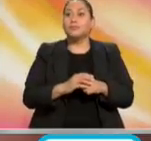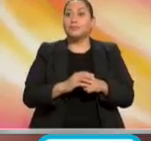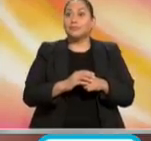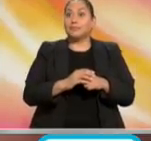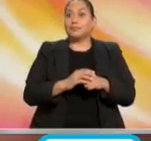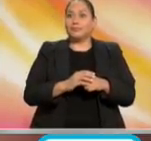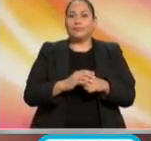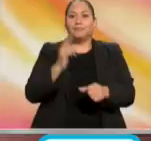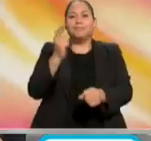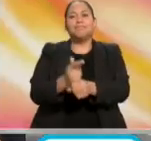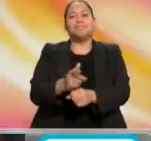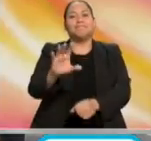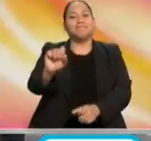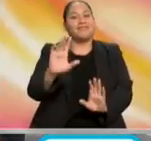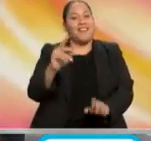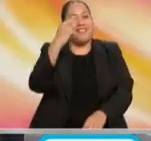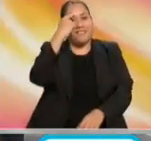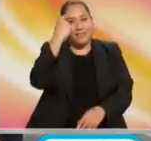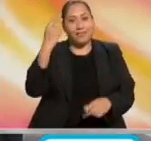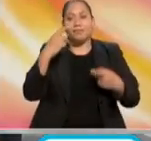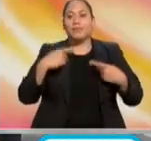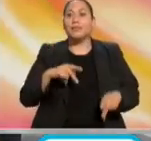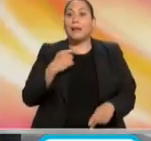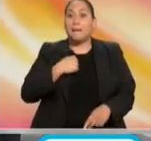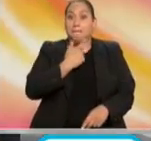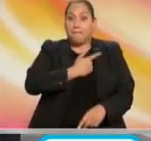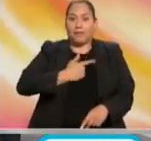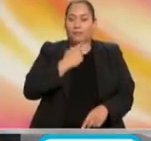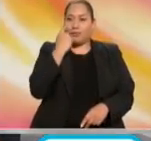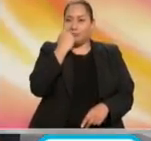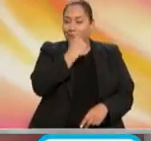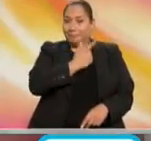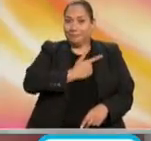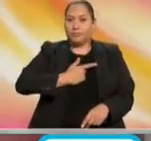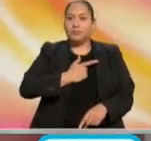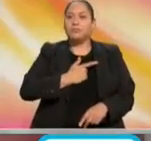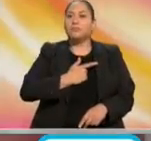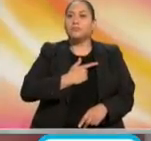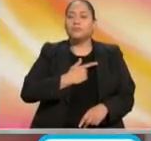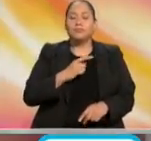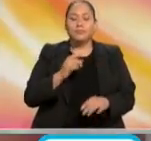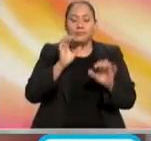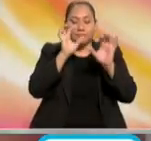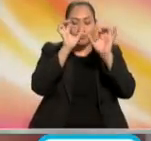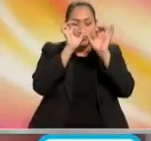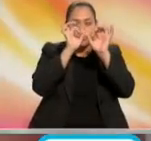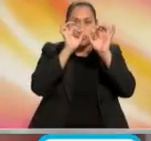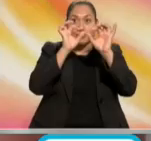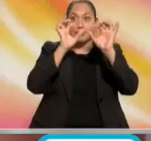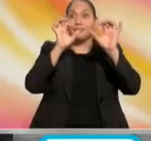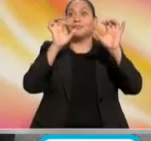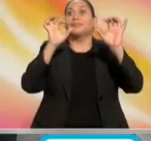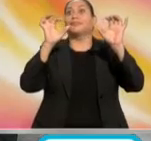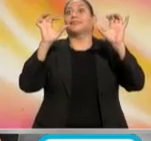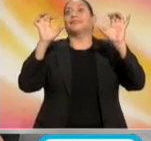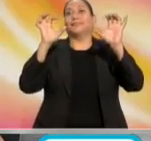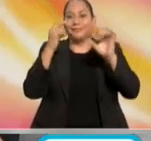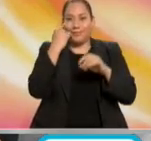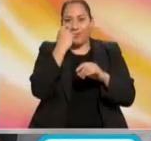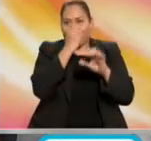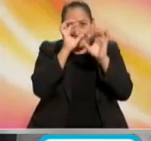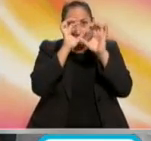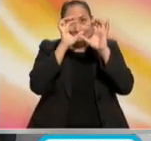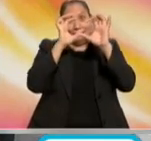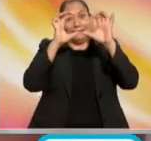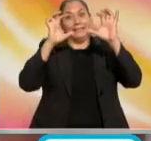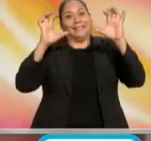horrible al ver a una persona, ¿no? Que te gusta. Y de tu repente pupila se dilata. se Pero dilata. también O sea, los cuando ojos te tú meten le el estás quemón diciendo de la a alguien vida, ¿no? que